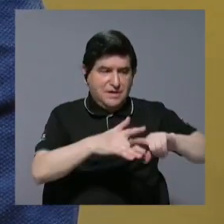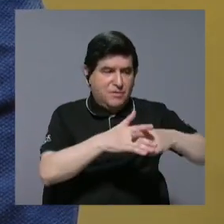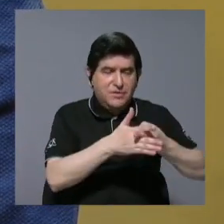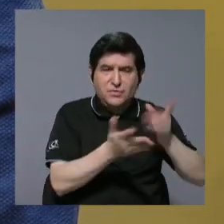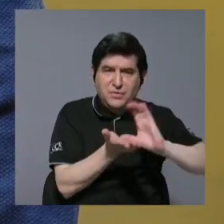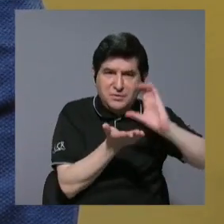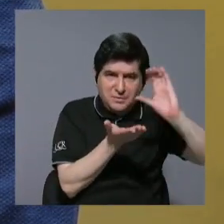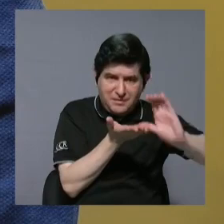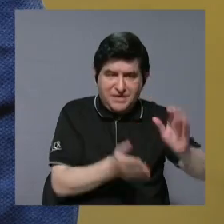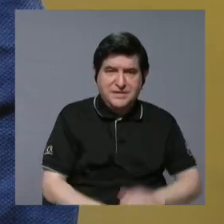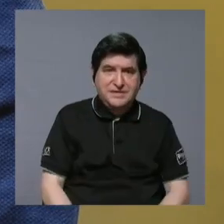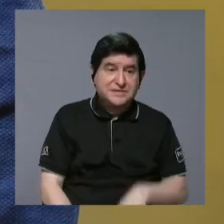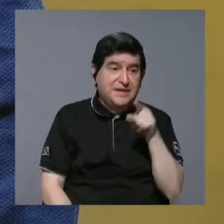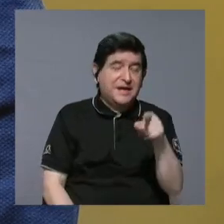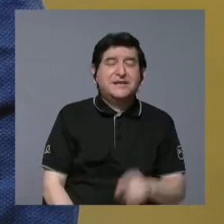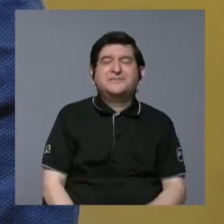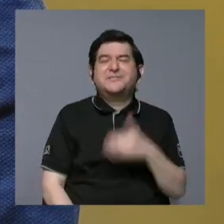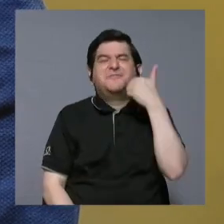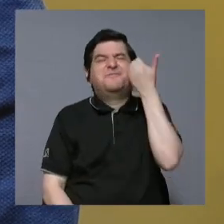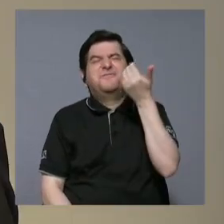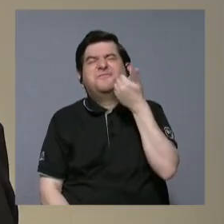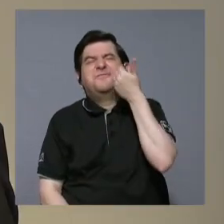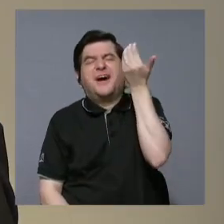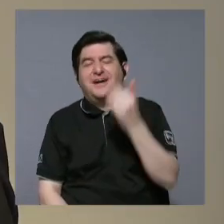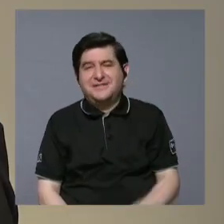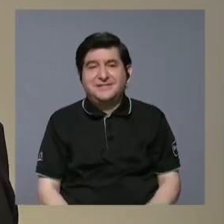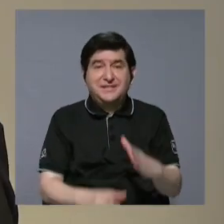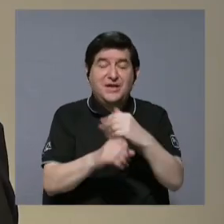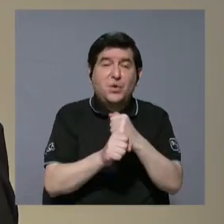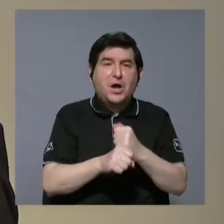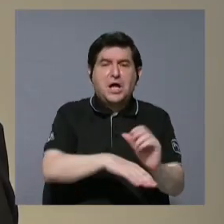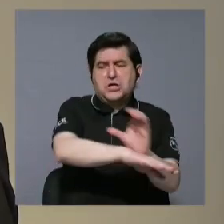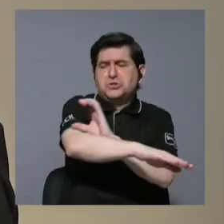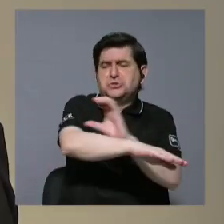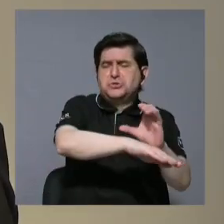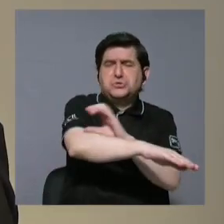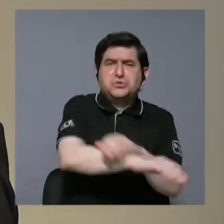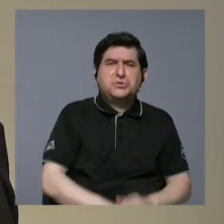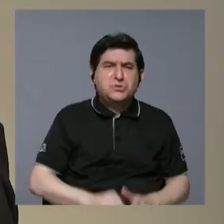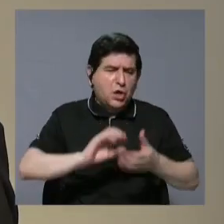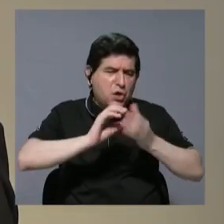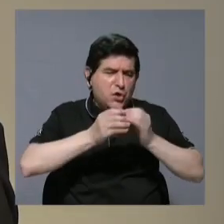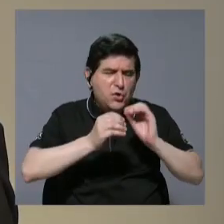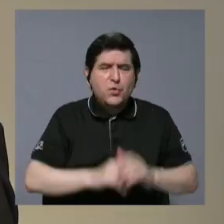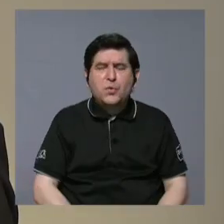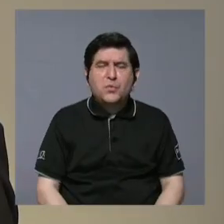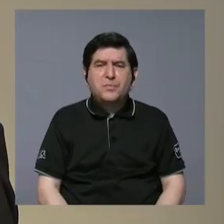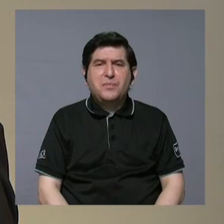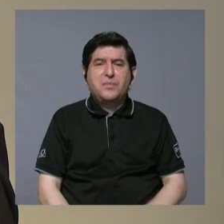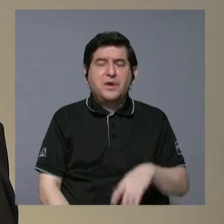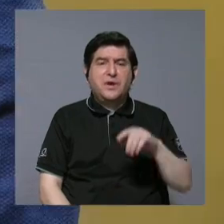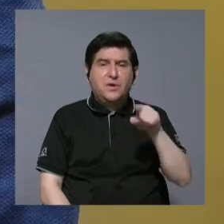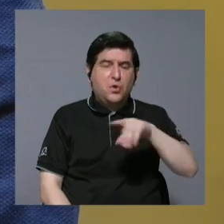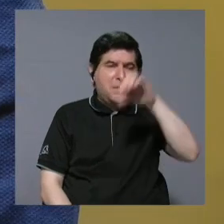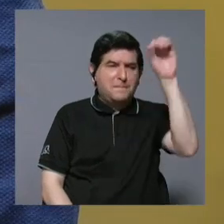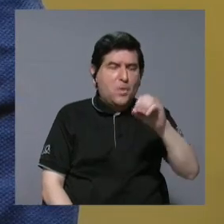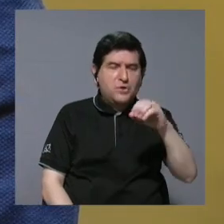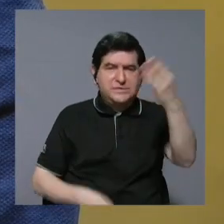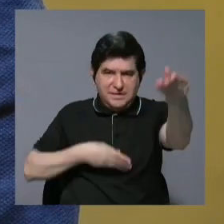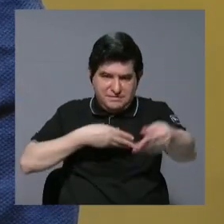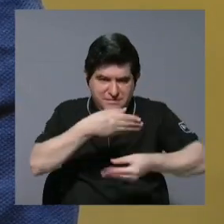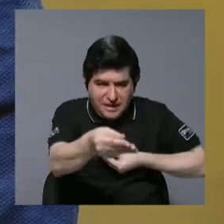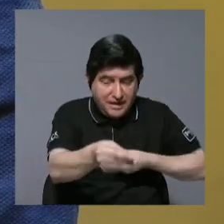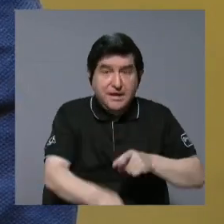que eso es lo más fácil, porque eso lo puede hacer tal vez la computadora, hacer un cálculo y una tasa de retorno. Al final de cuentas,